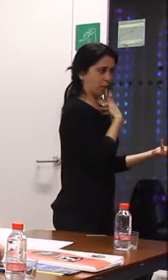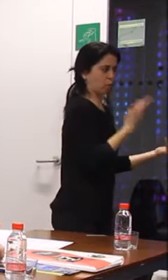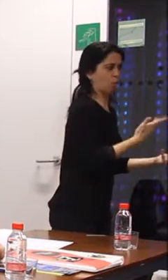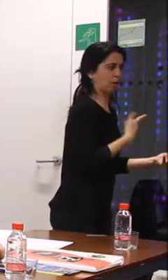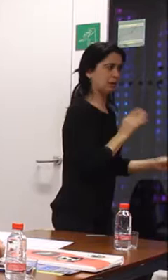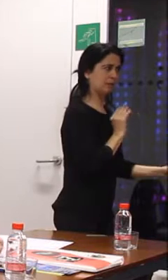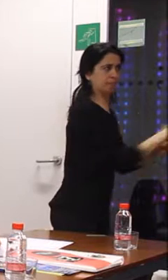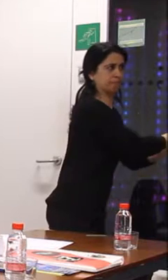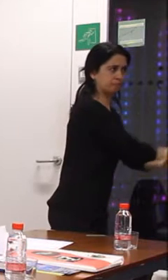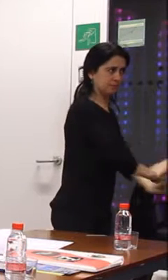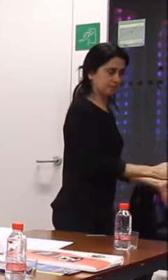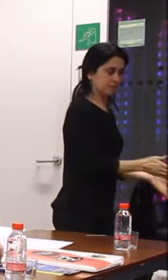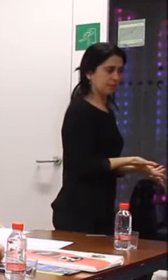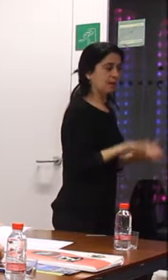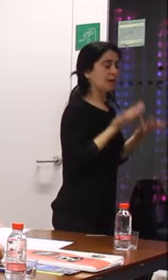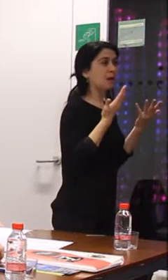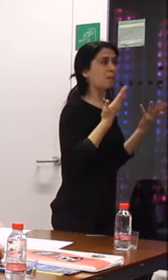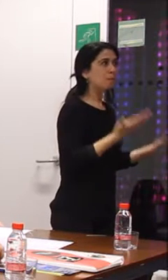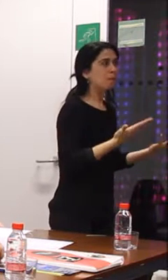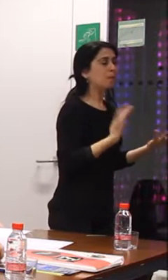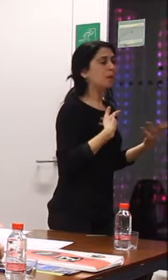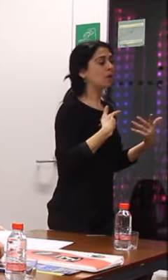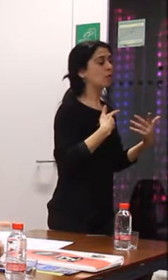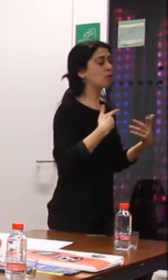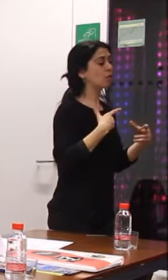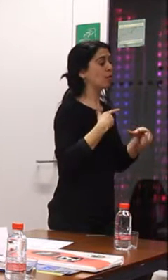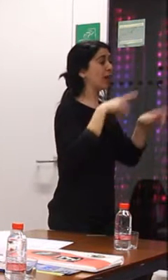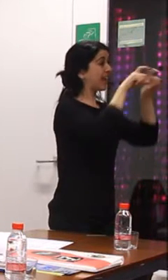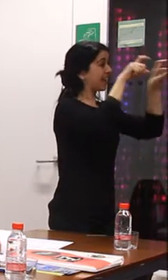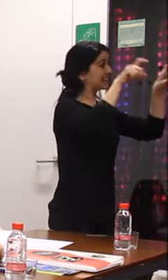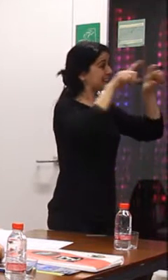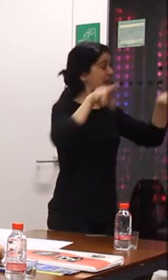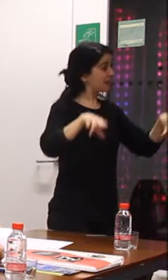para el ámbito de las entidades sociales, bueno, el